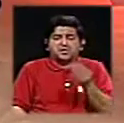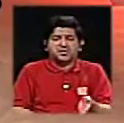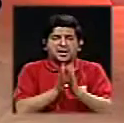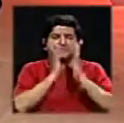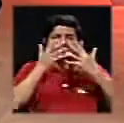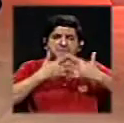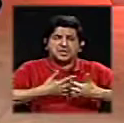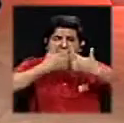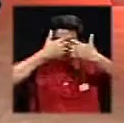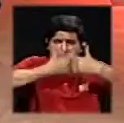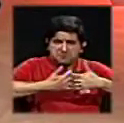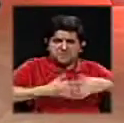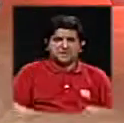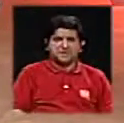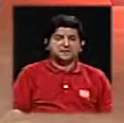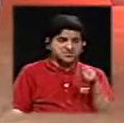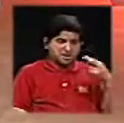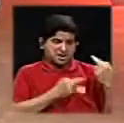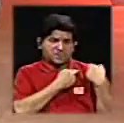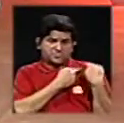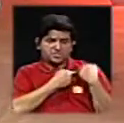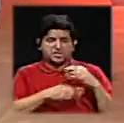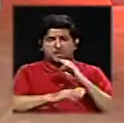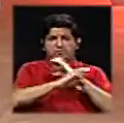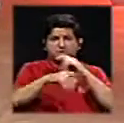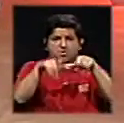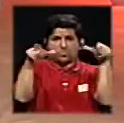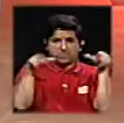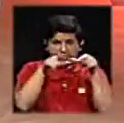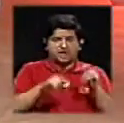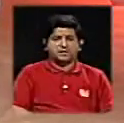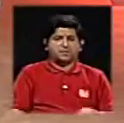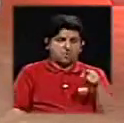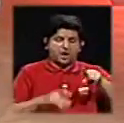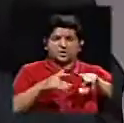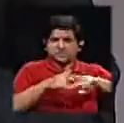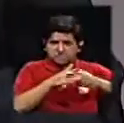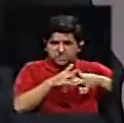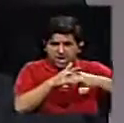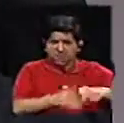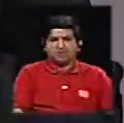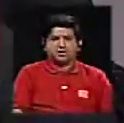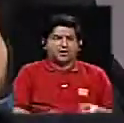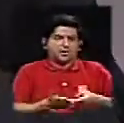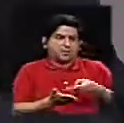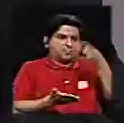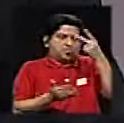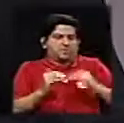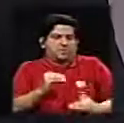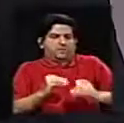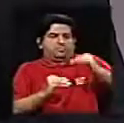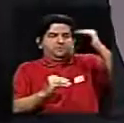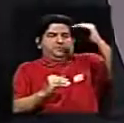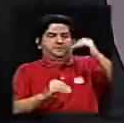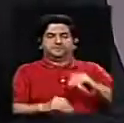la empresa que está encargada del cuidado de esa zona que la reconstruya por valores bastante